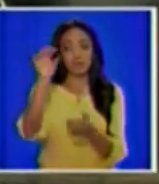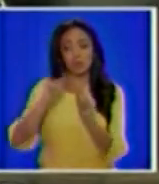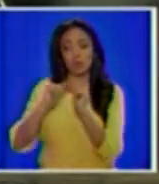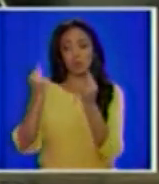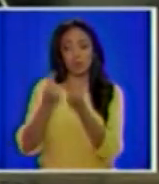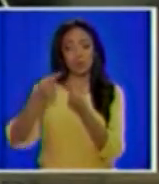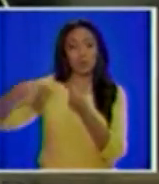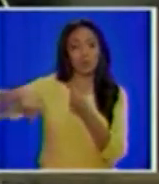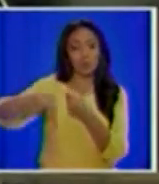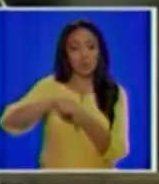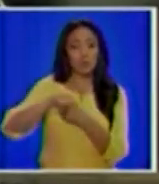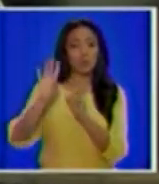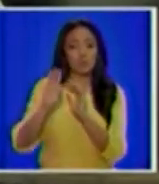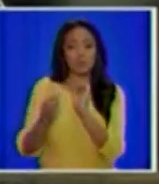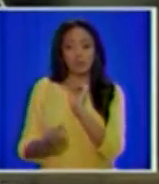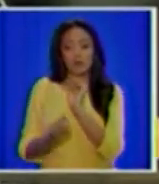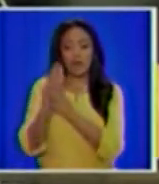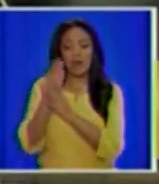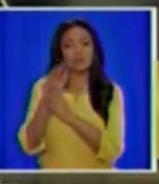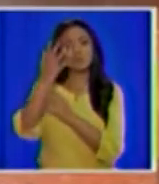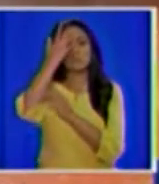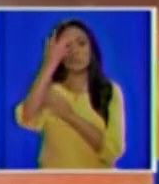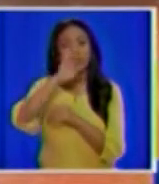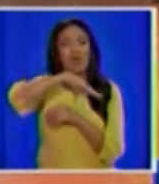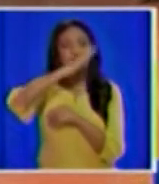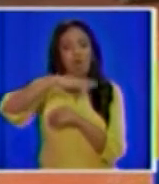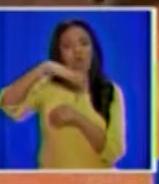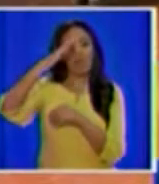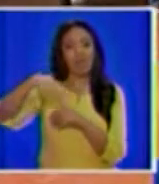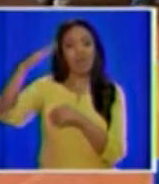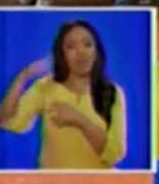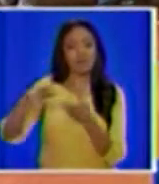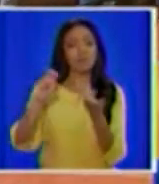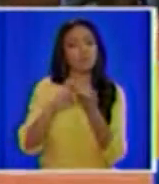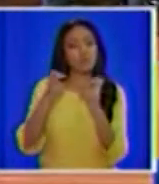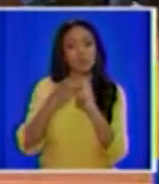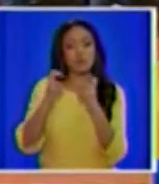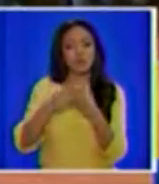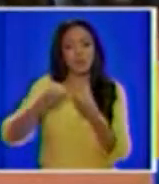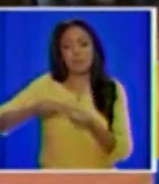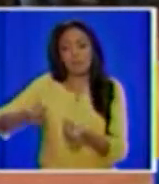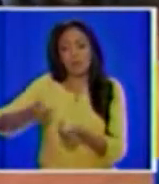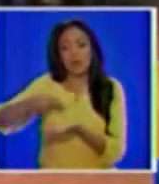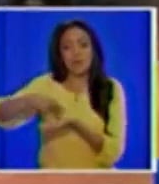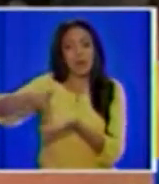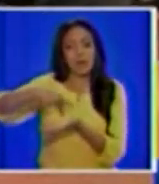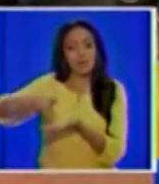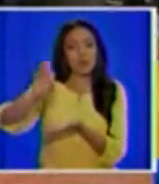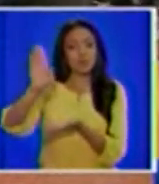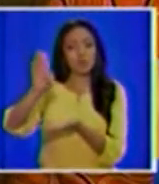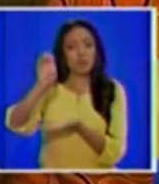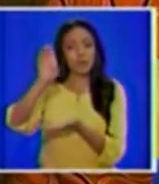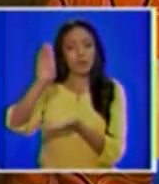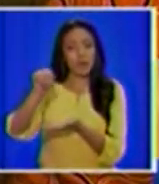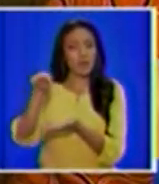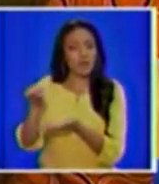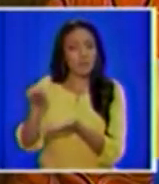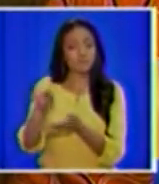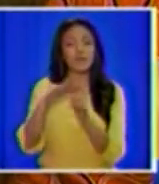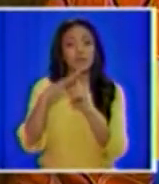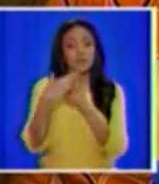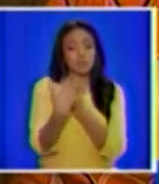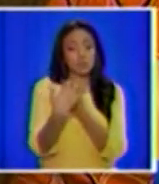Becarios Organizados que fue creado ante las irregularidades que se presentan para el desembolso económico de sus becas. La situación